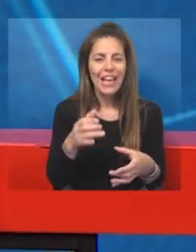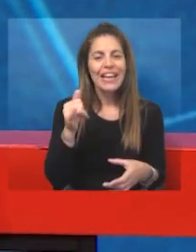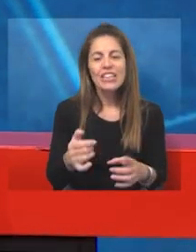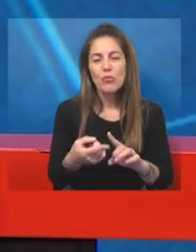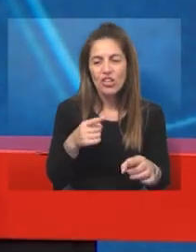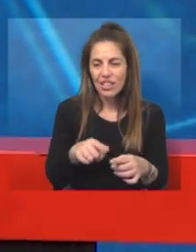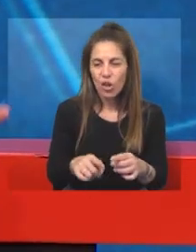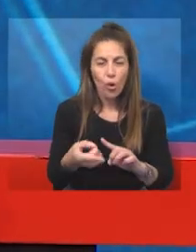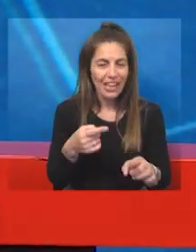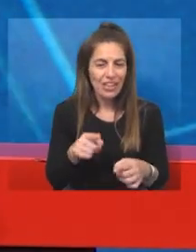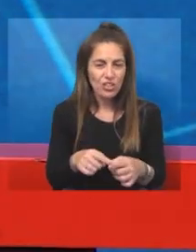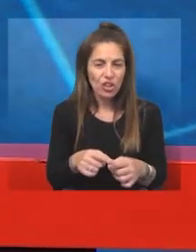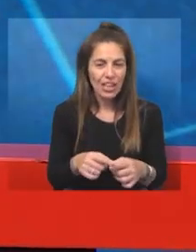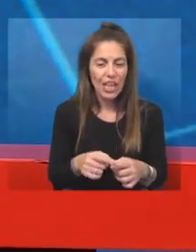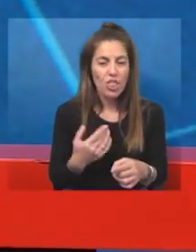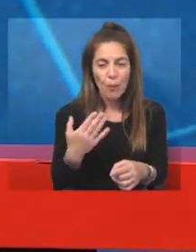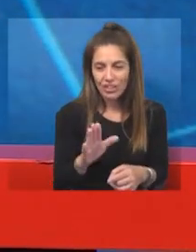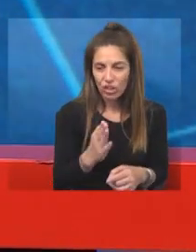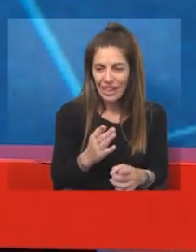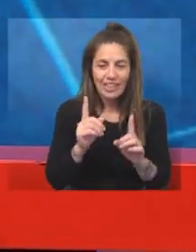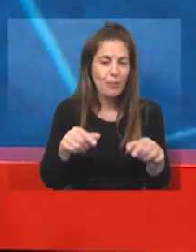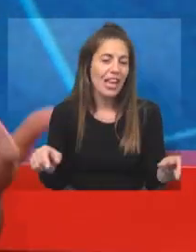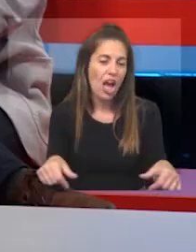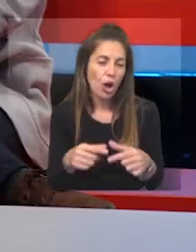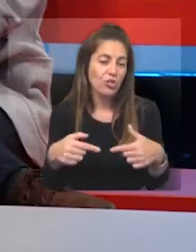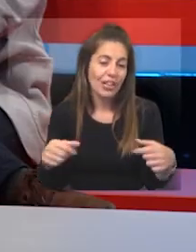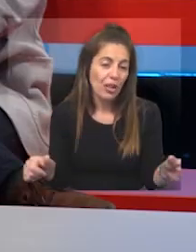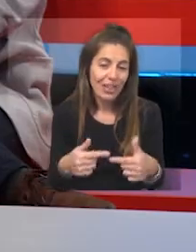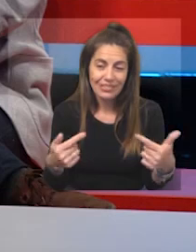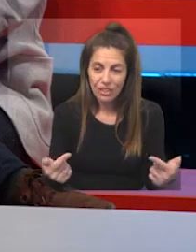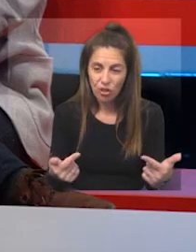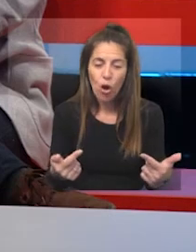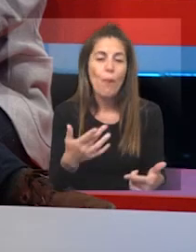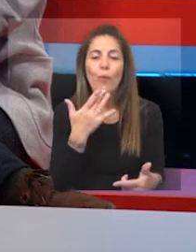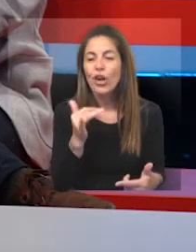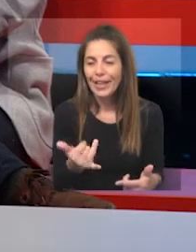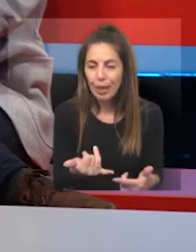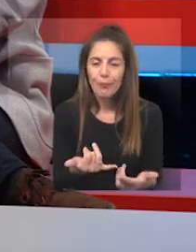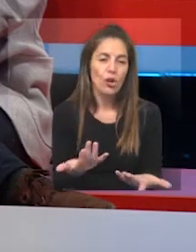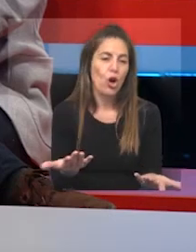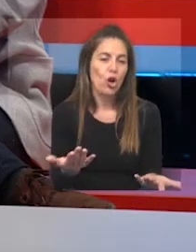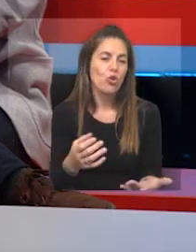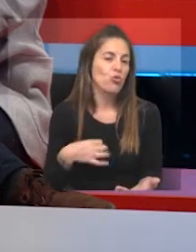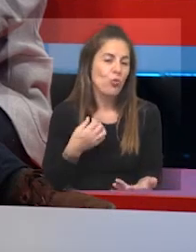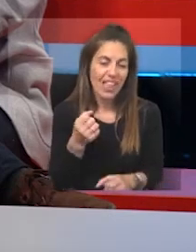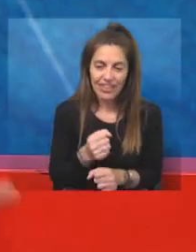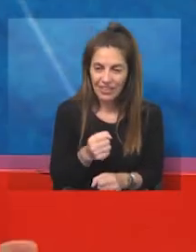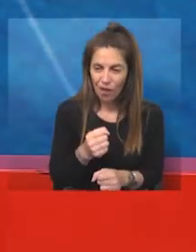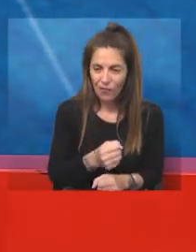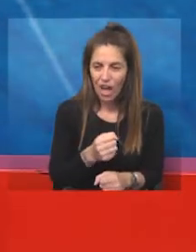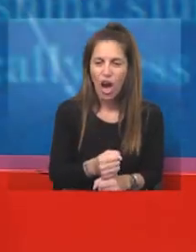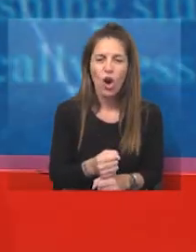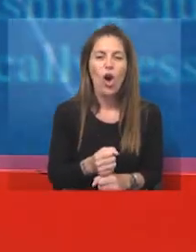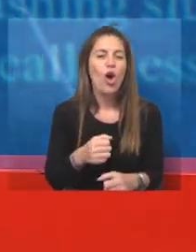mucho que ver sus relaciones interpersonales también las cosas que le que le van sucediendo entre entre ellos eh lo que tiene que ver con su vida laboral con su